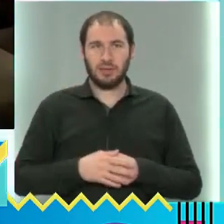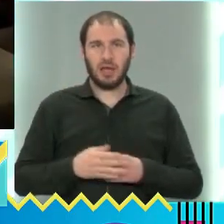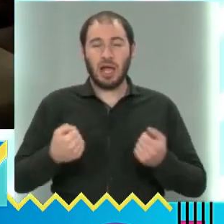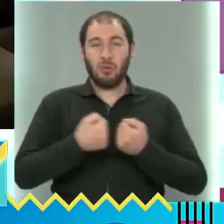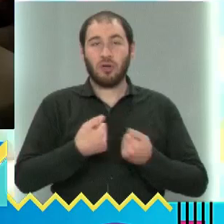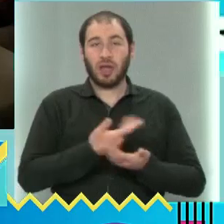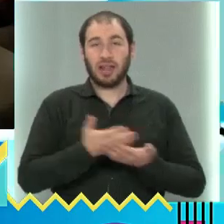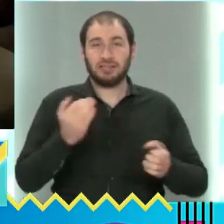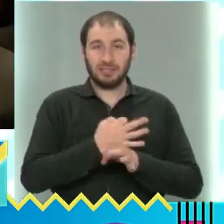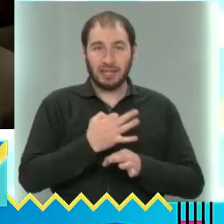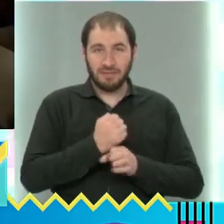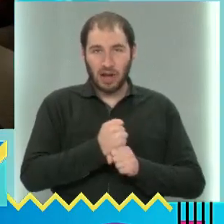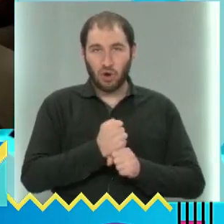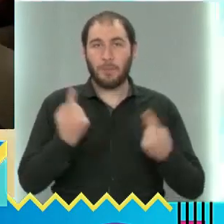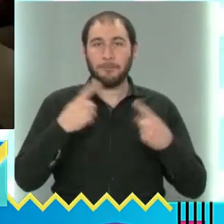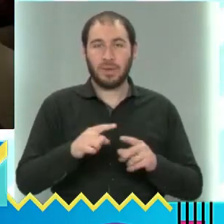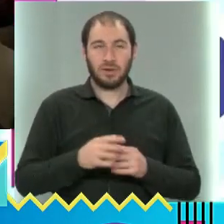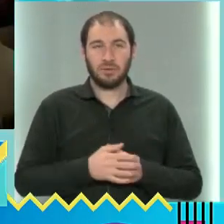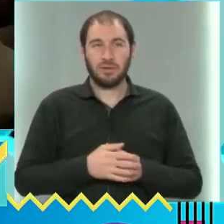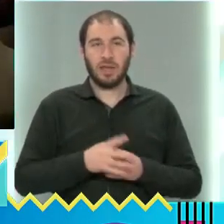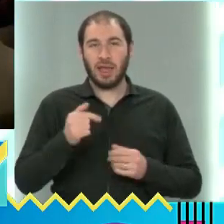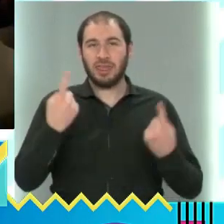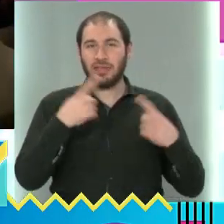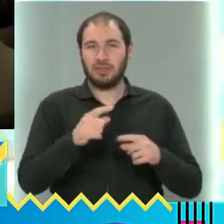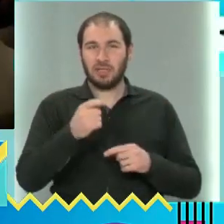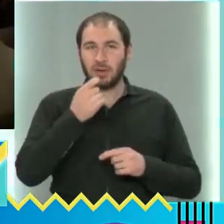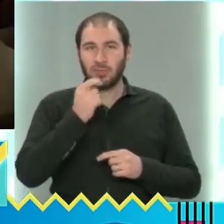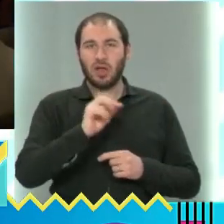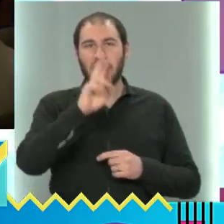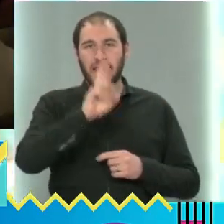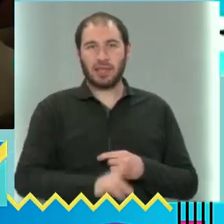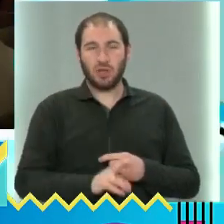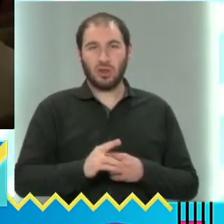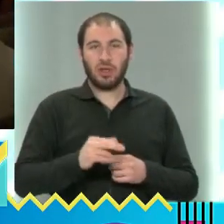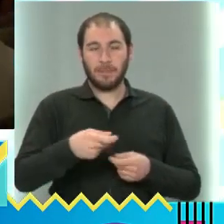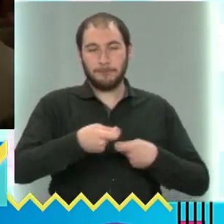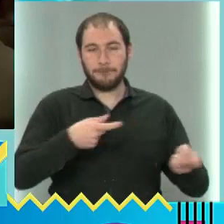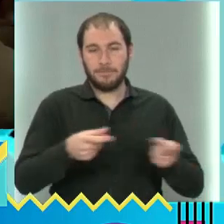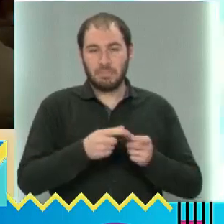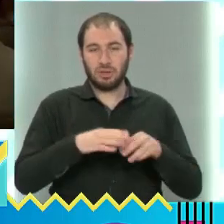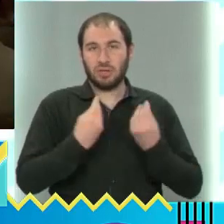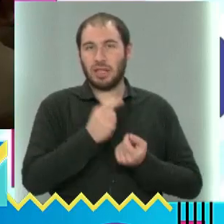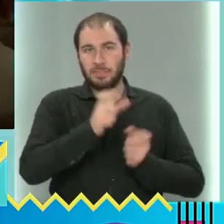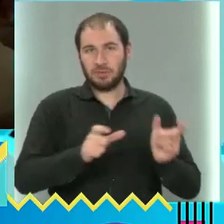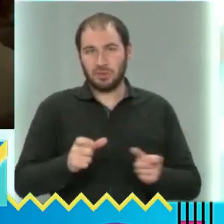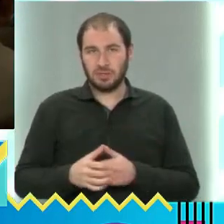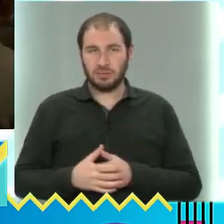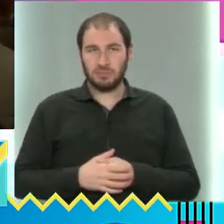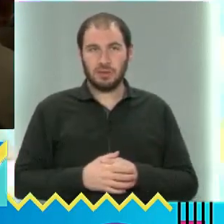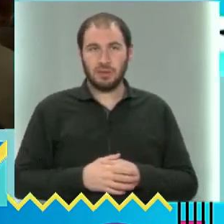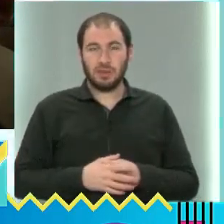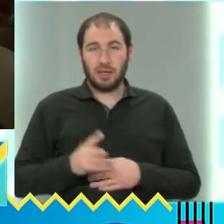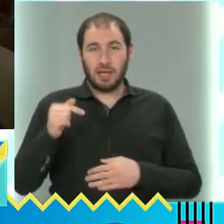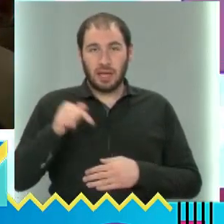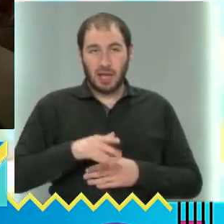convenios colectivos de trabajo, pero no es lo mismo la realidad que tiene hoy una región, una pyme y la cantidad de personas. Y en este sentido,